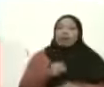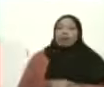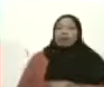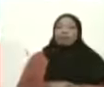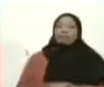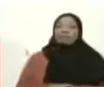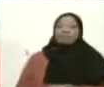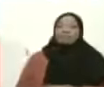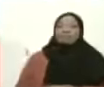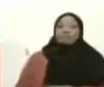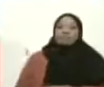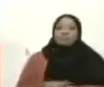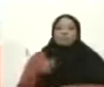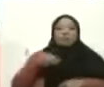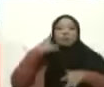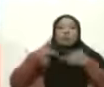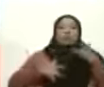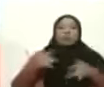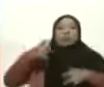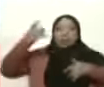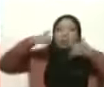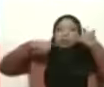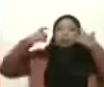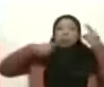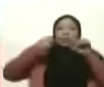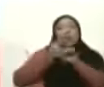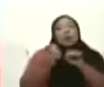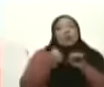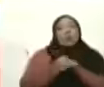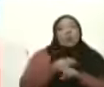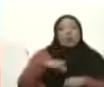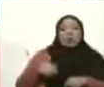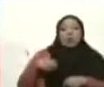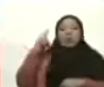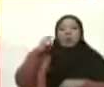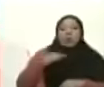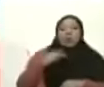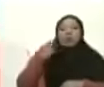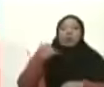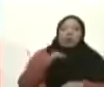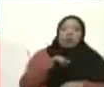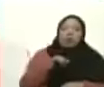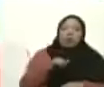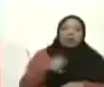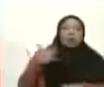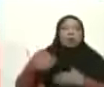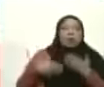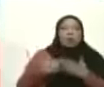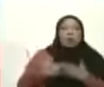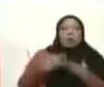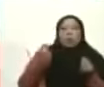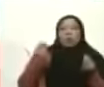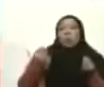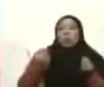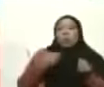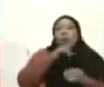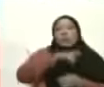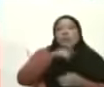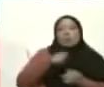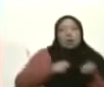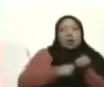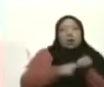aquí, bastante chavista y bastante bolivariano y bolivariana hay aquí.